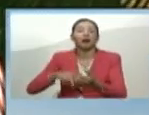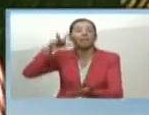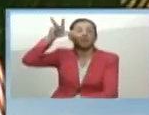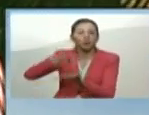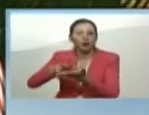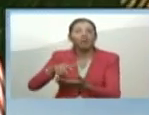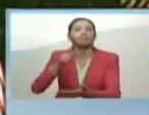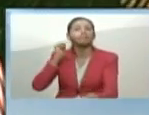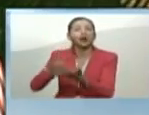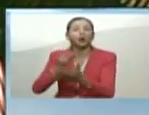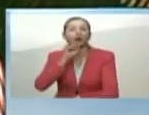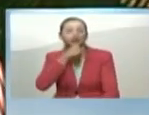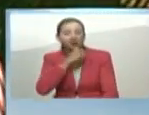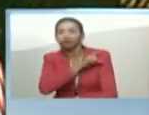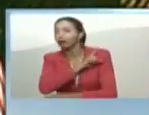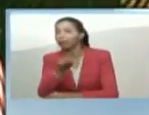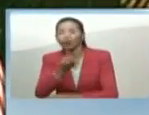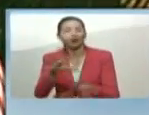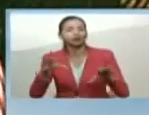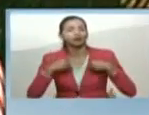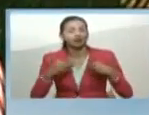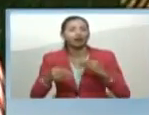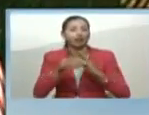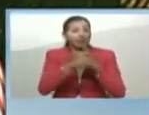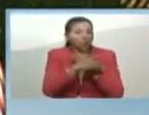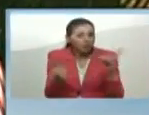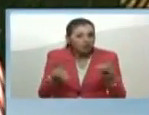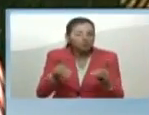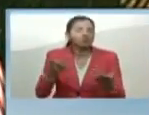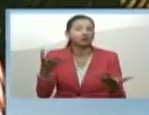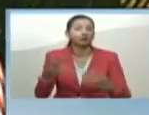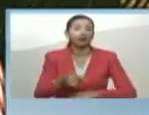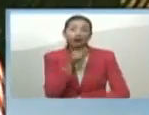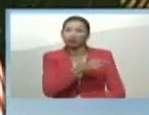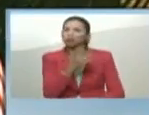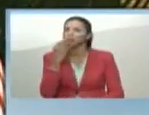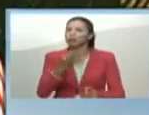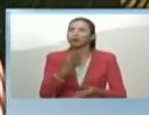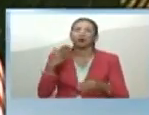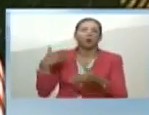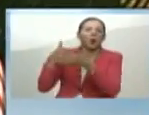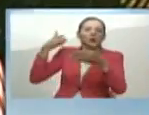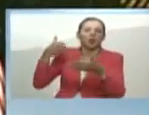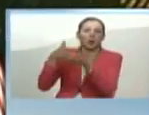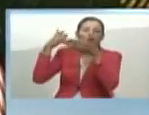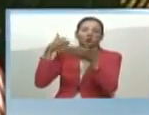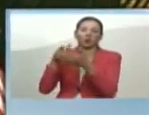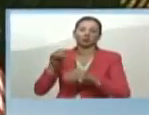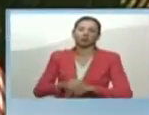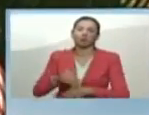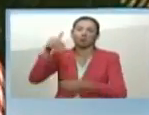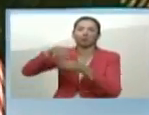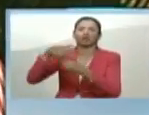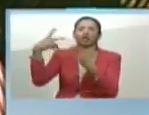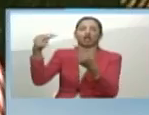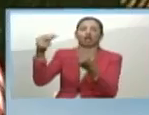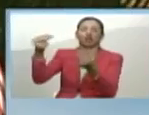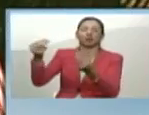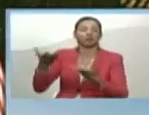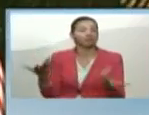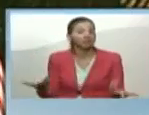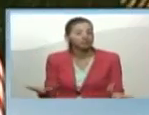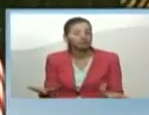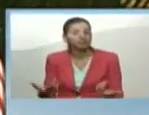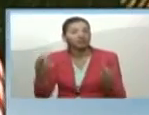reconoció las reglas de juego de la Democracia una gente que lo que viene es a ver por dónde se meten para